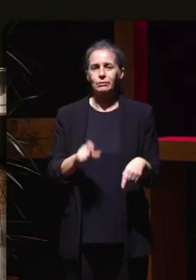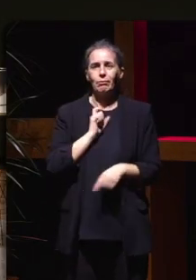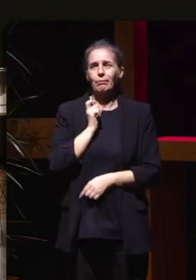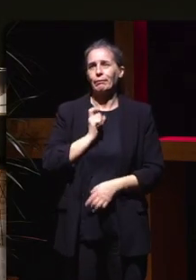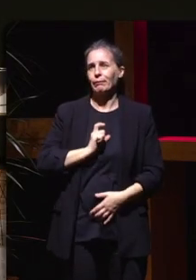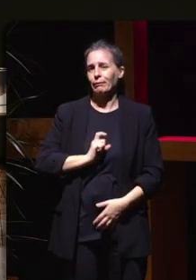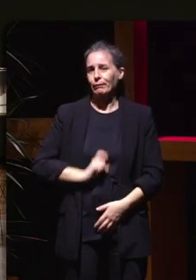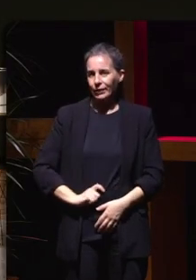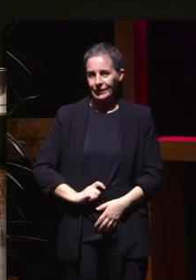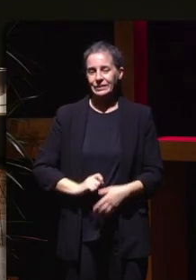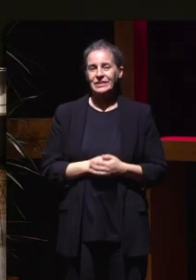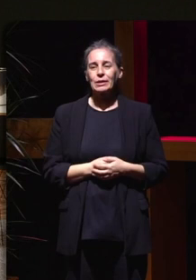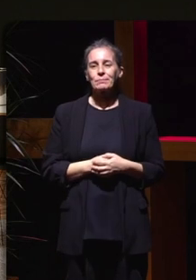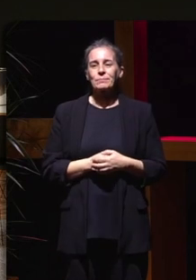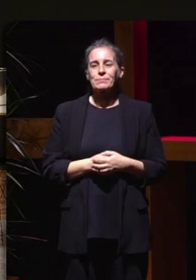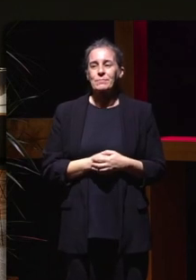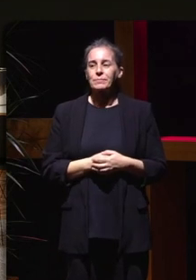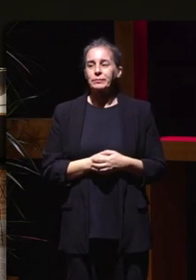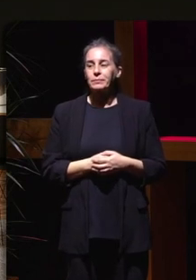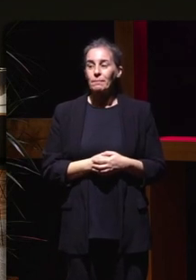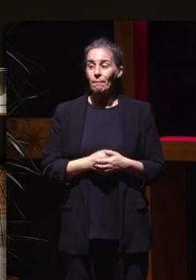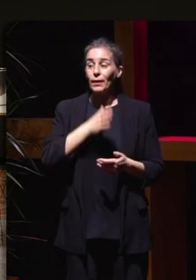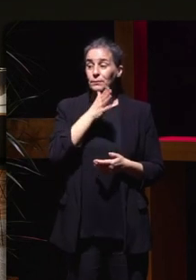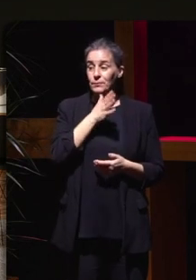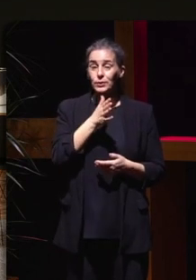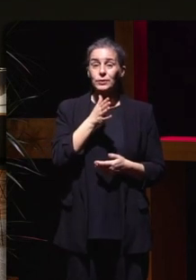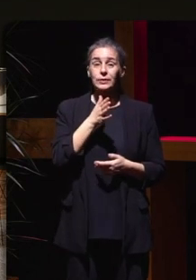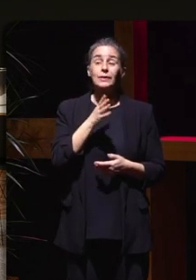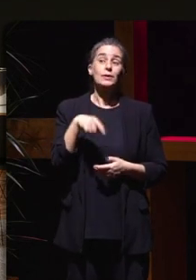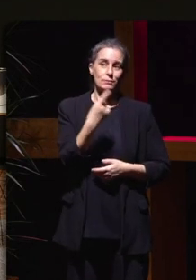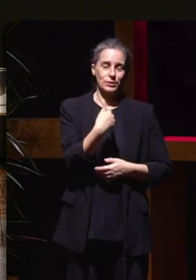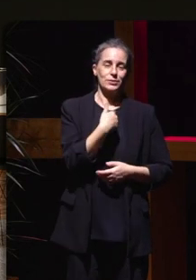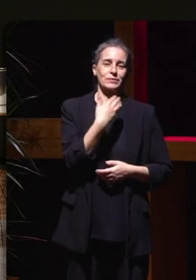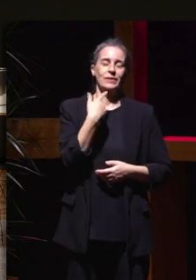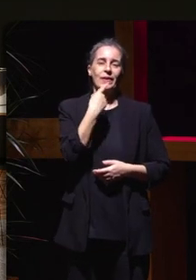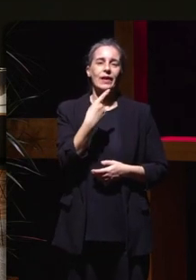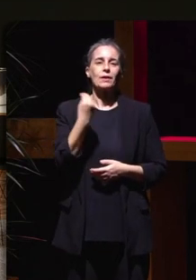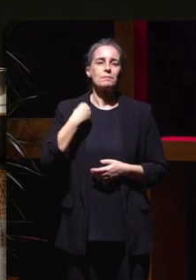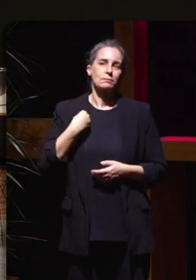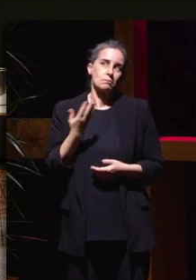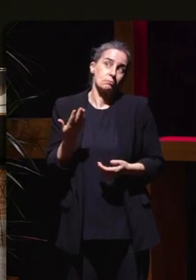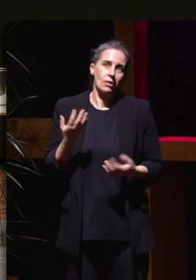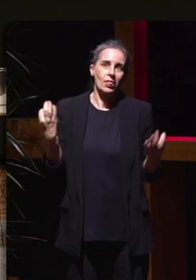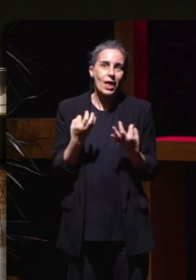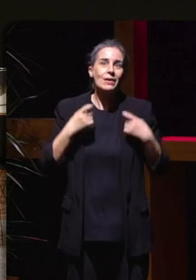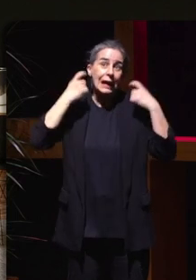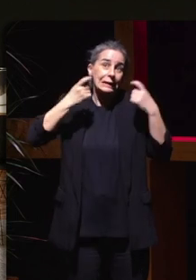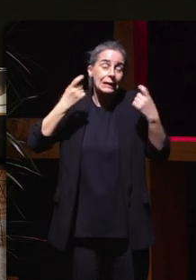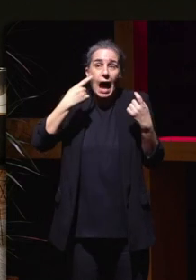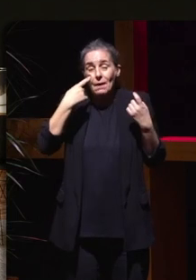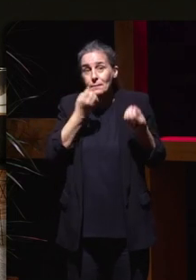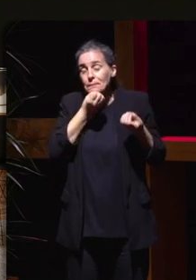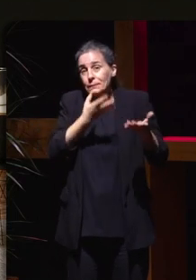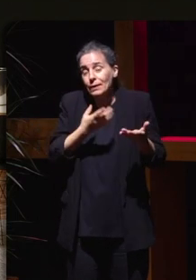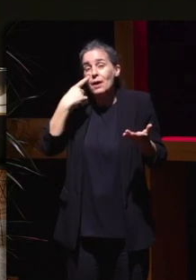que todas sabemos porque y después dicen Bueno pues fue a sacar de esto pues o que o que boamente